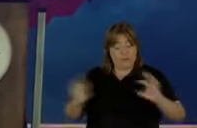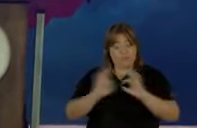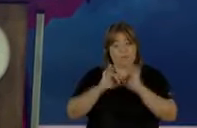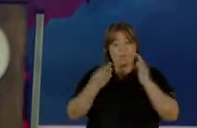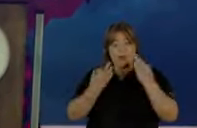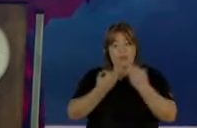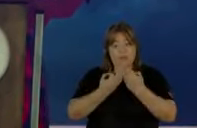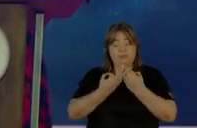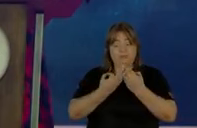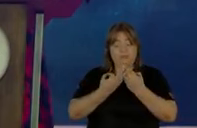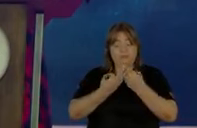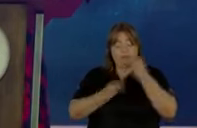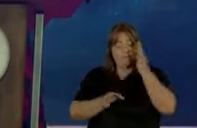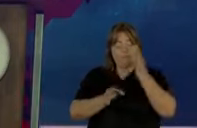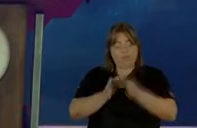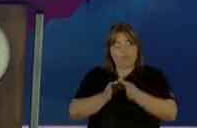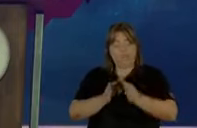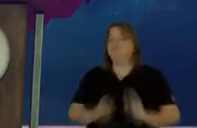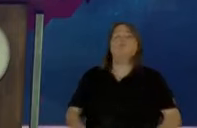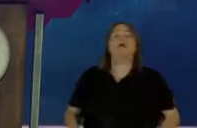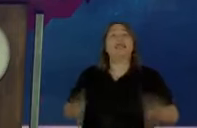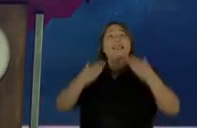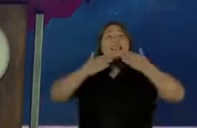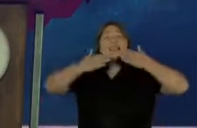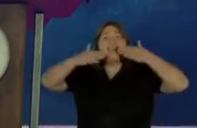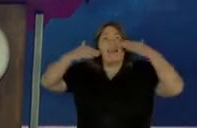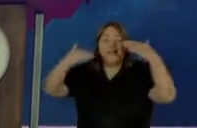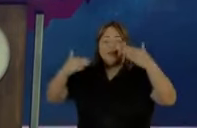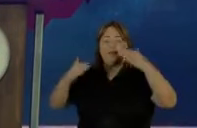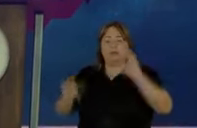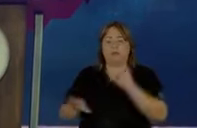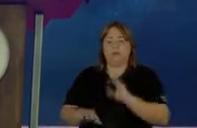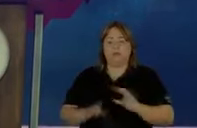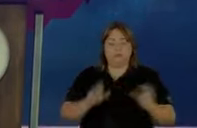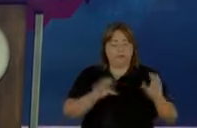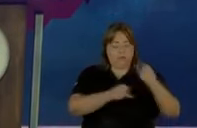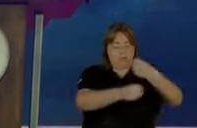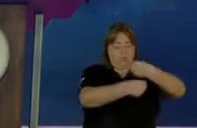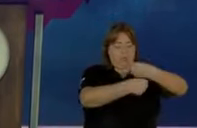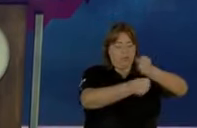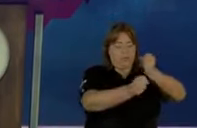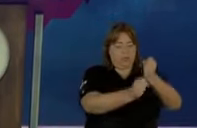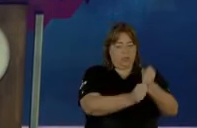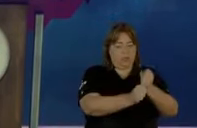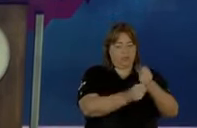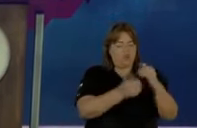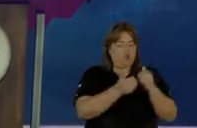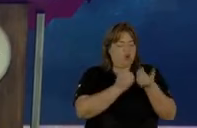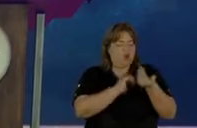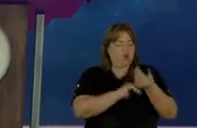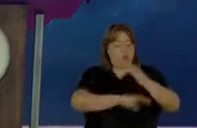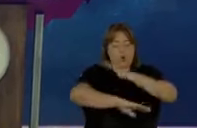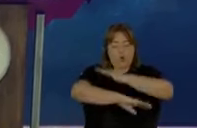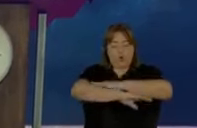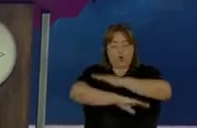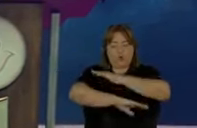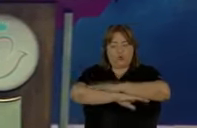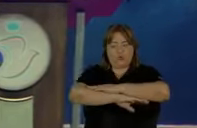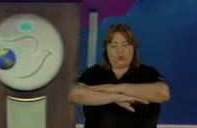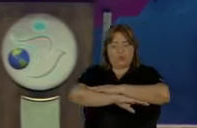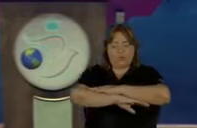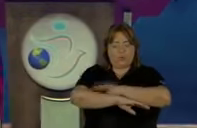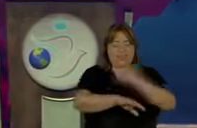La familia de la fe. Gracias, Jesús. Hechos, ¿cómo se comportaba esa iglesia